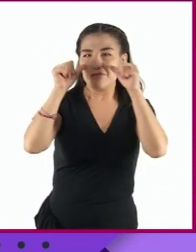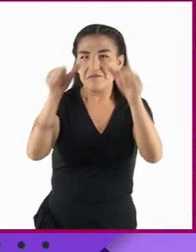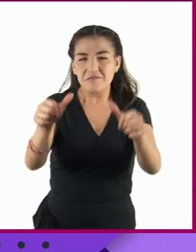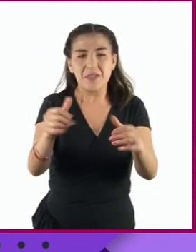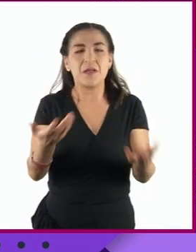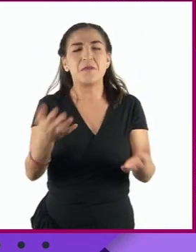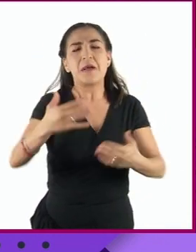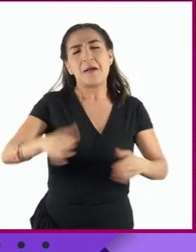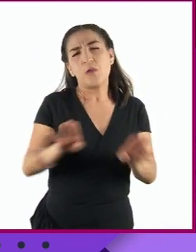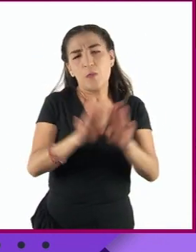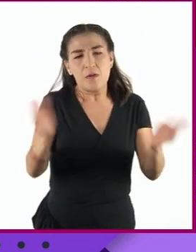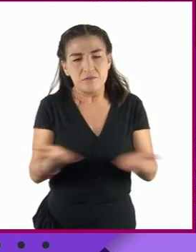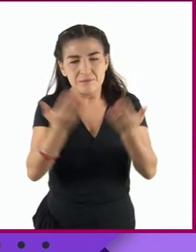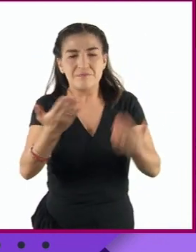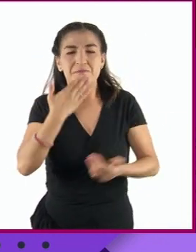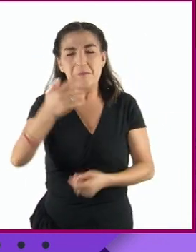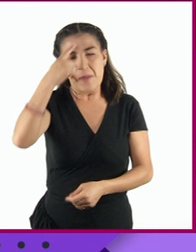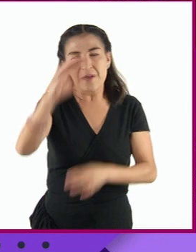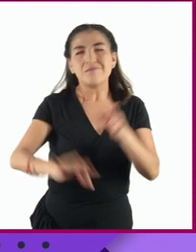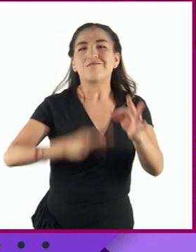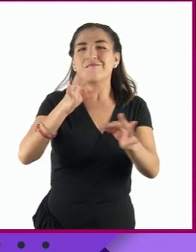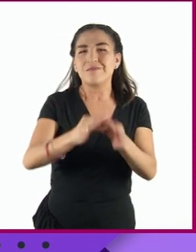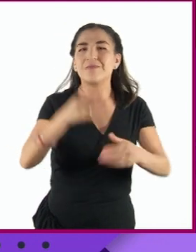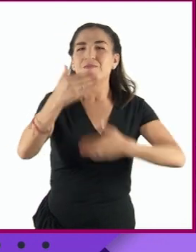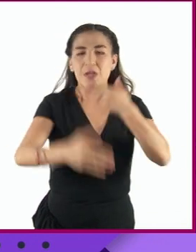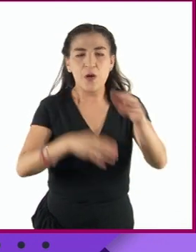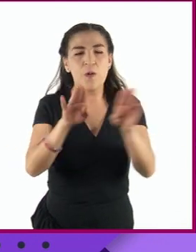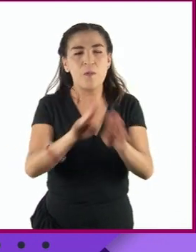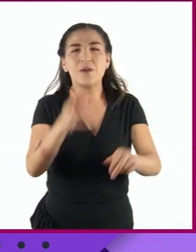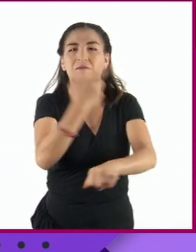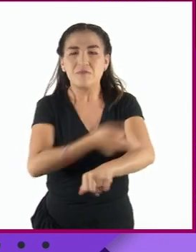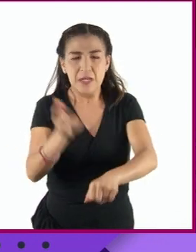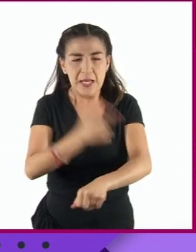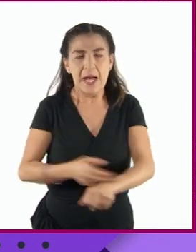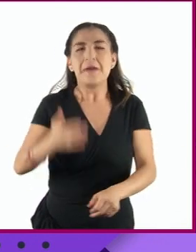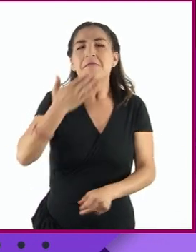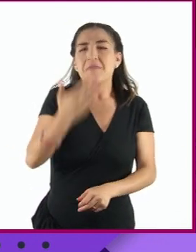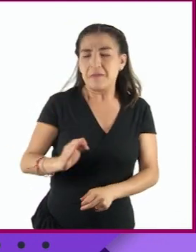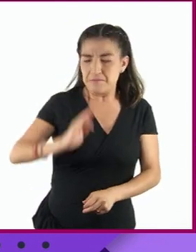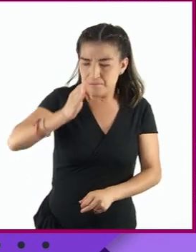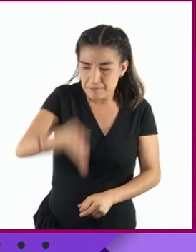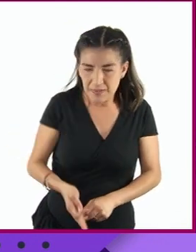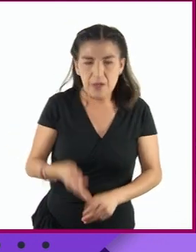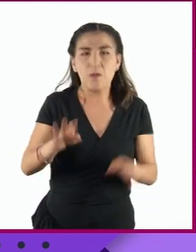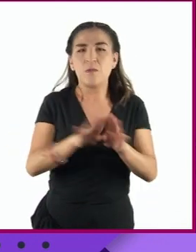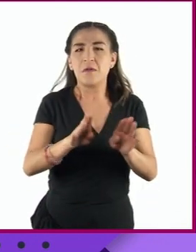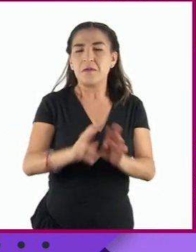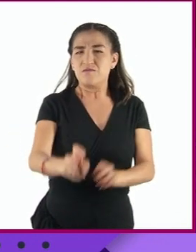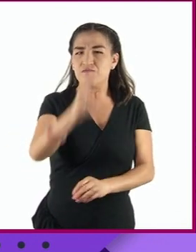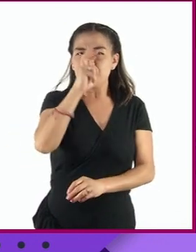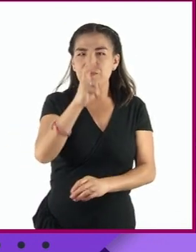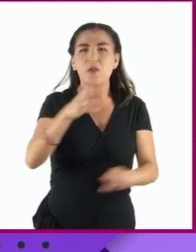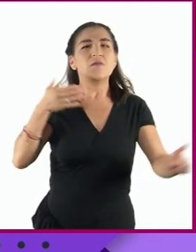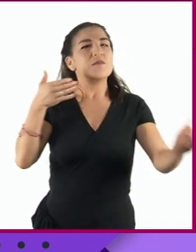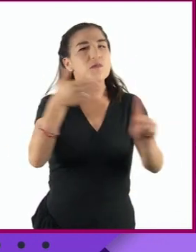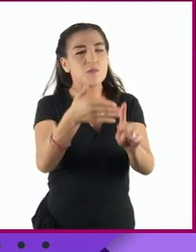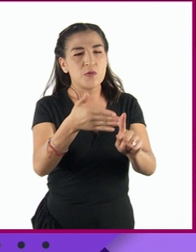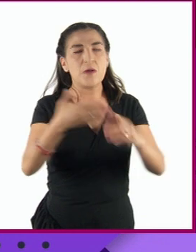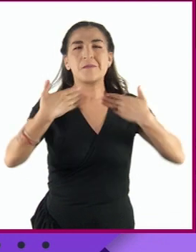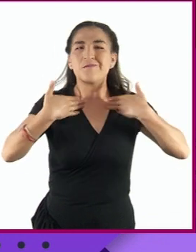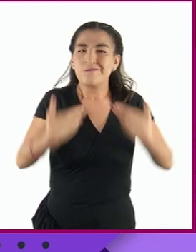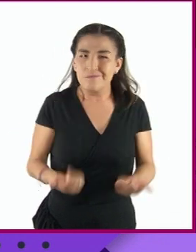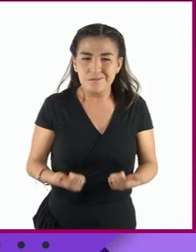entusiasta, comprometido con el proceso, prudente, asertivo, firme, objetivo,